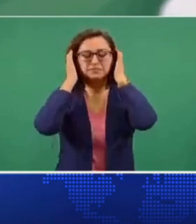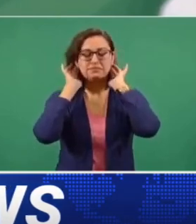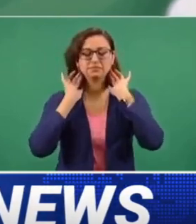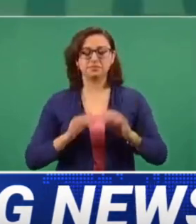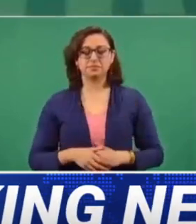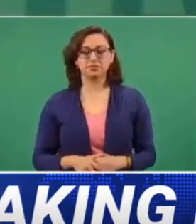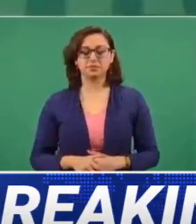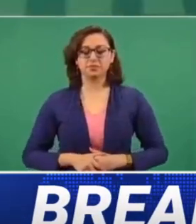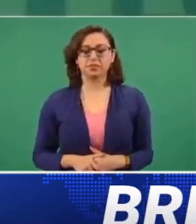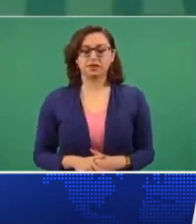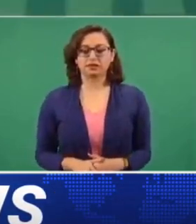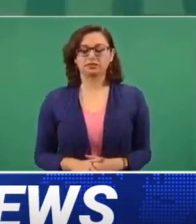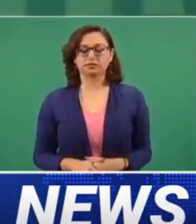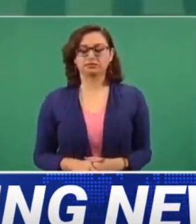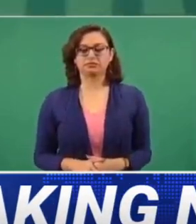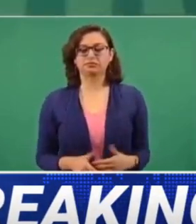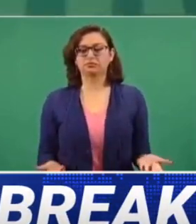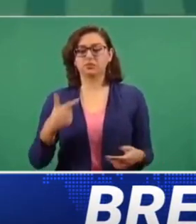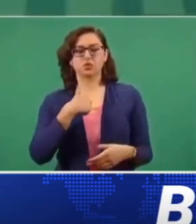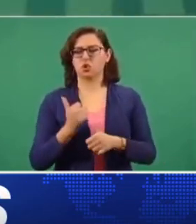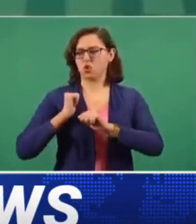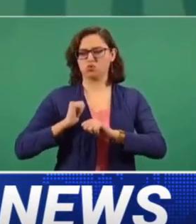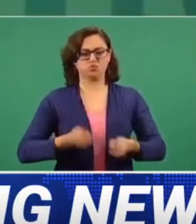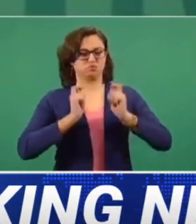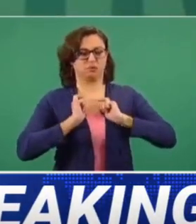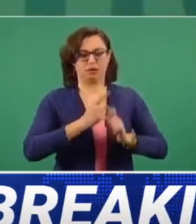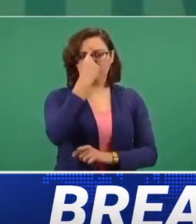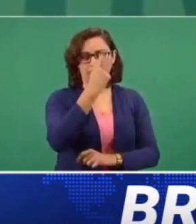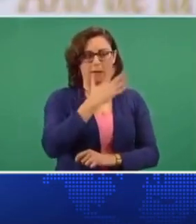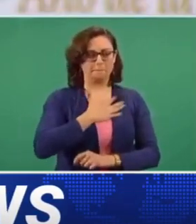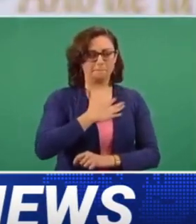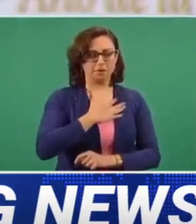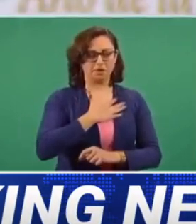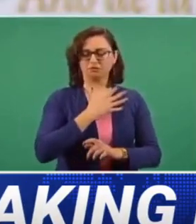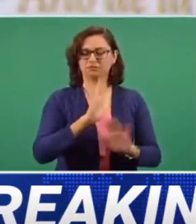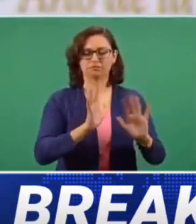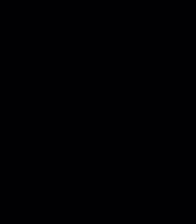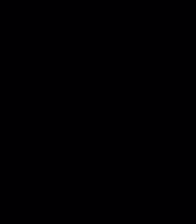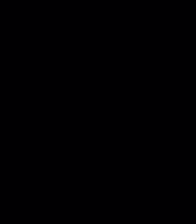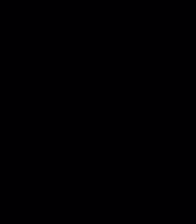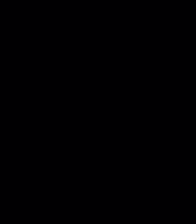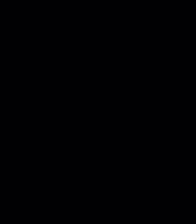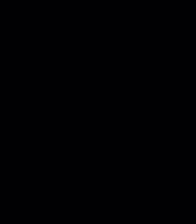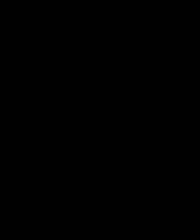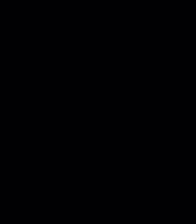No es la parafernalia del poder lo que me importa. Me interesa la transformación de México.